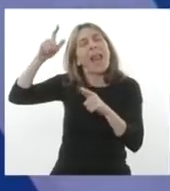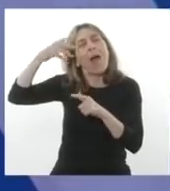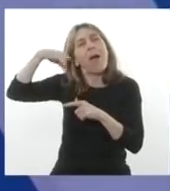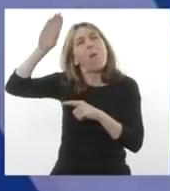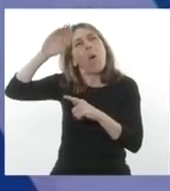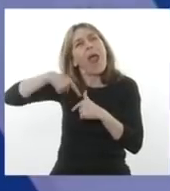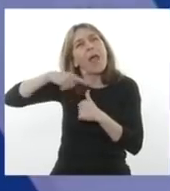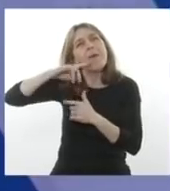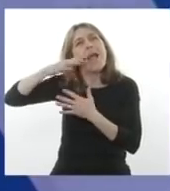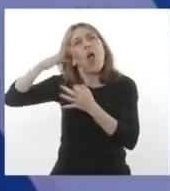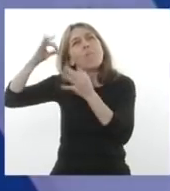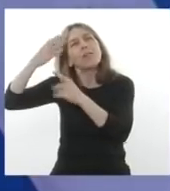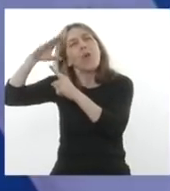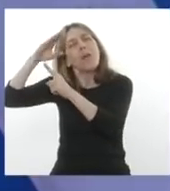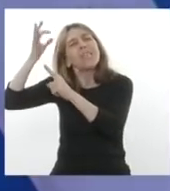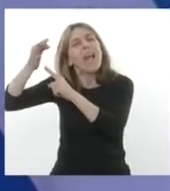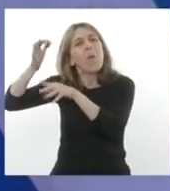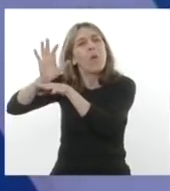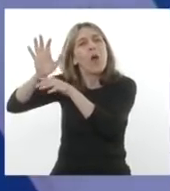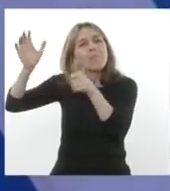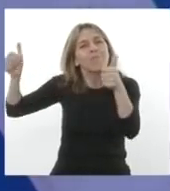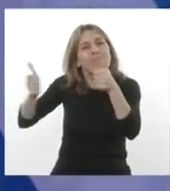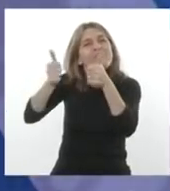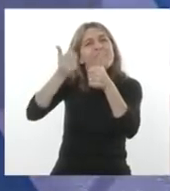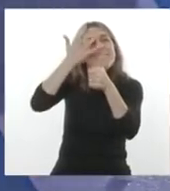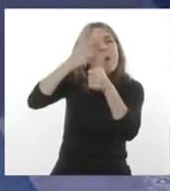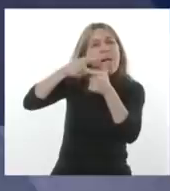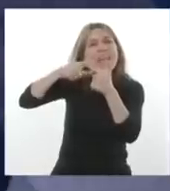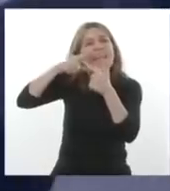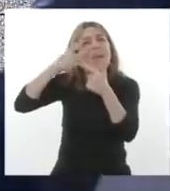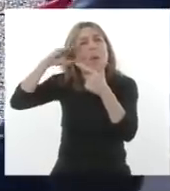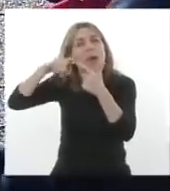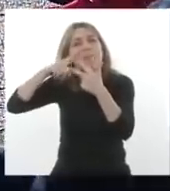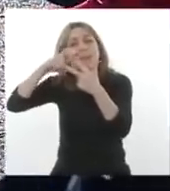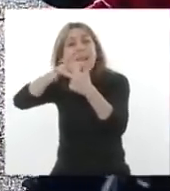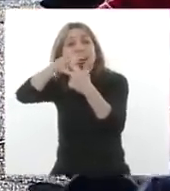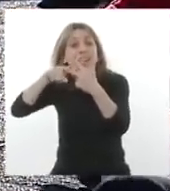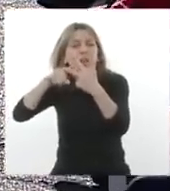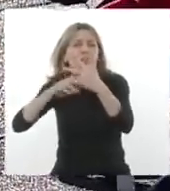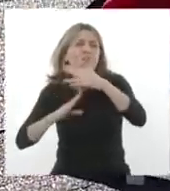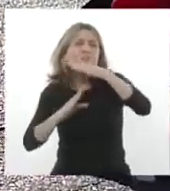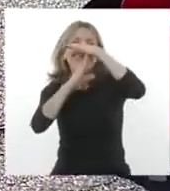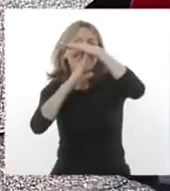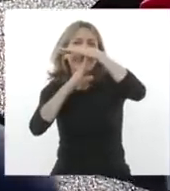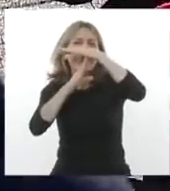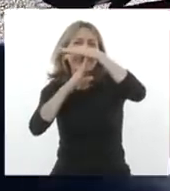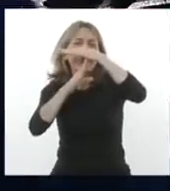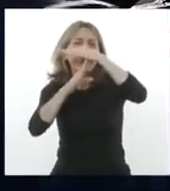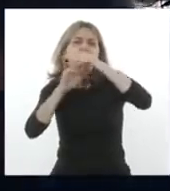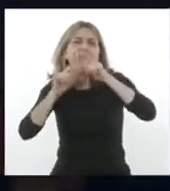seguramente debe estar con Belgrano, muy cerca. San Martín, Güemes y Belgrano son los padres de la patria. Cuando le preguntaron a